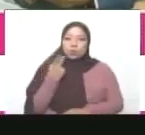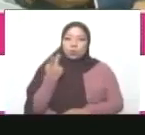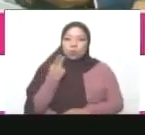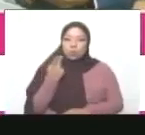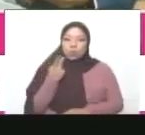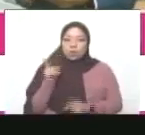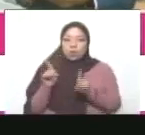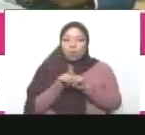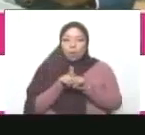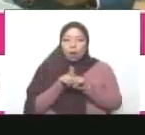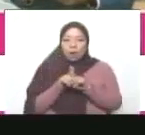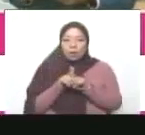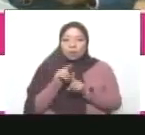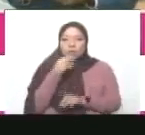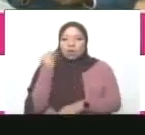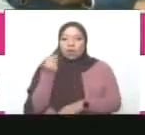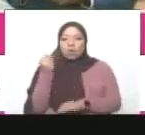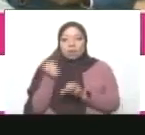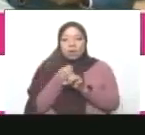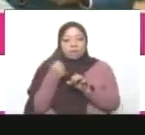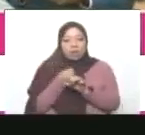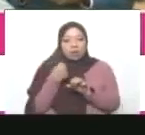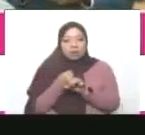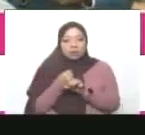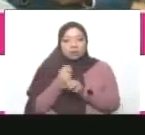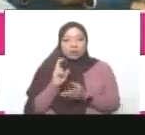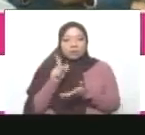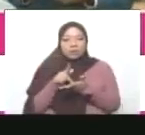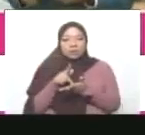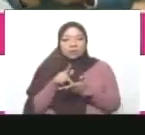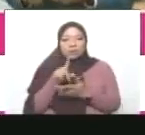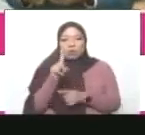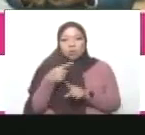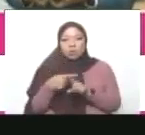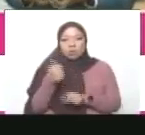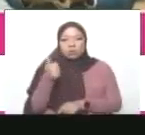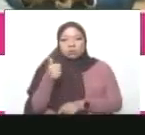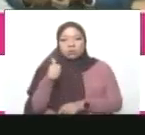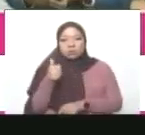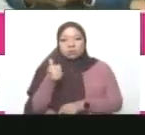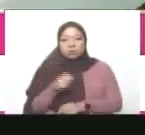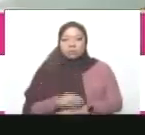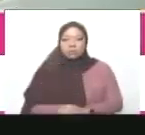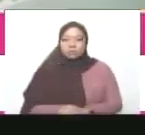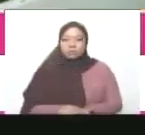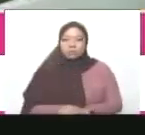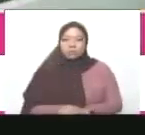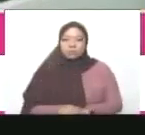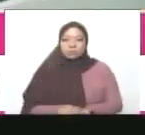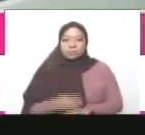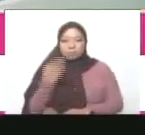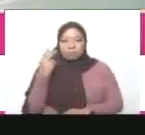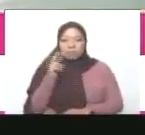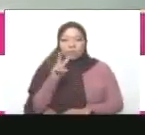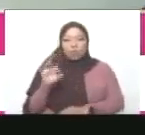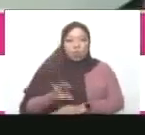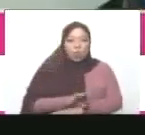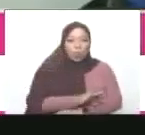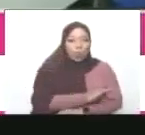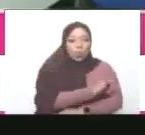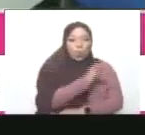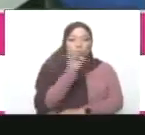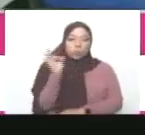Muchachas y muchachos, la juventud trabajando por su patria en el 1x10. Es el centro de comando. Ahí estamos 24 horas del